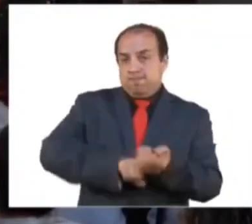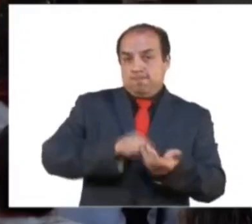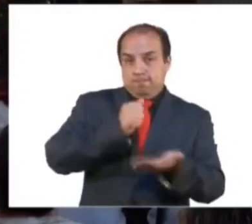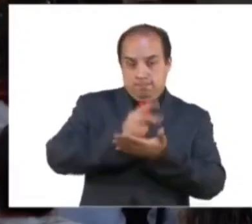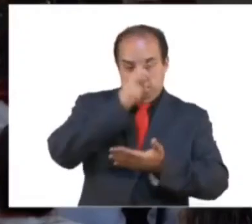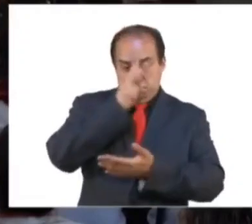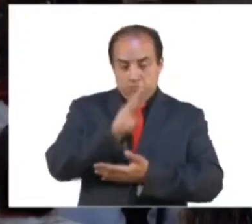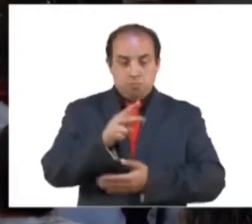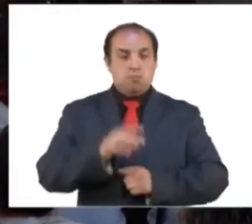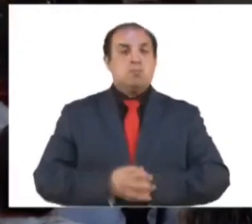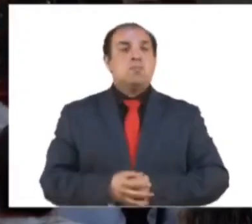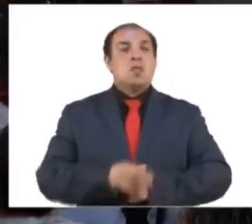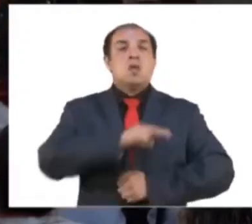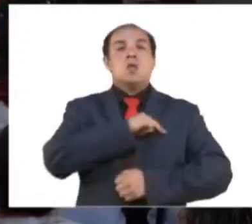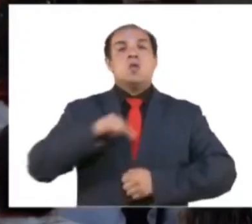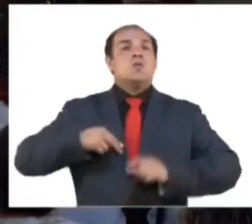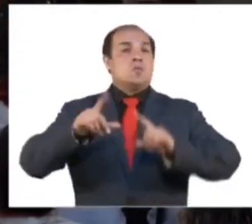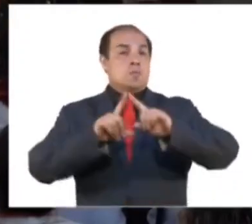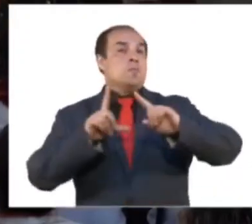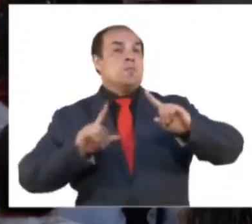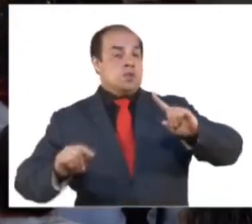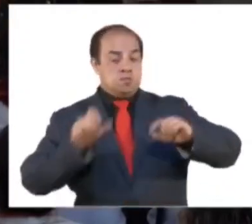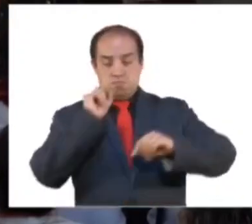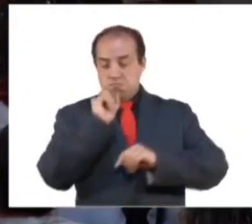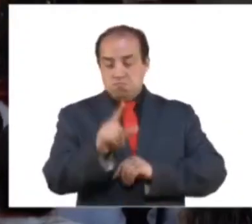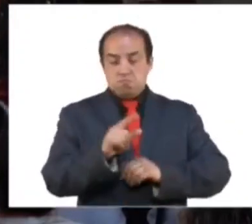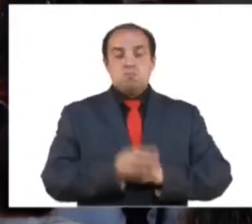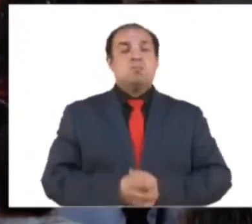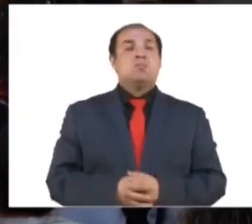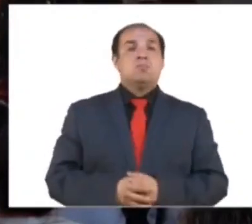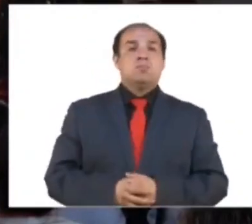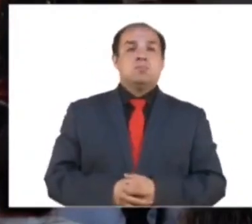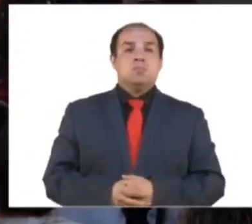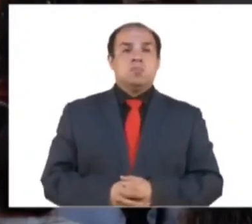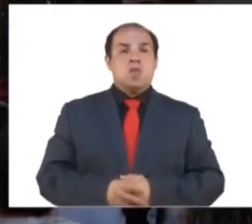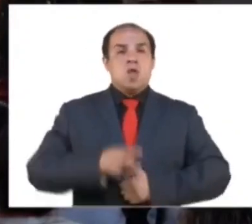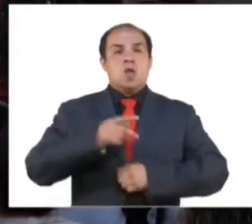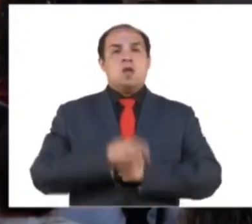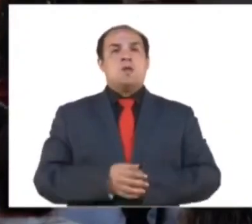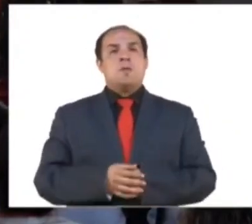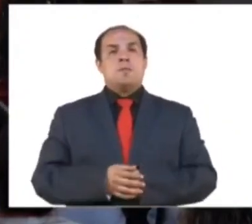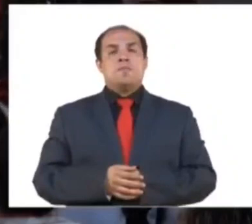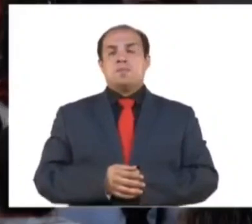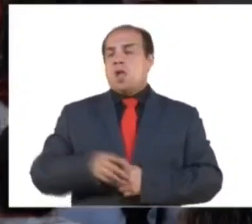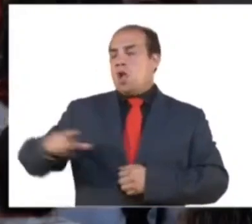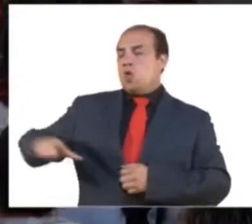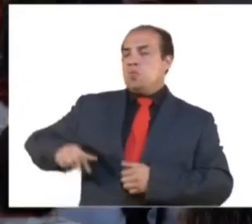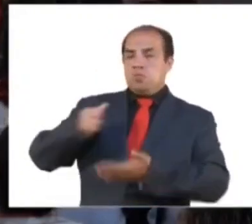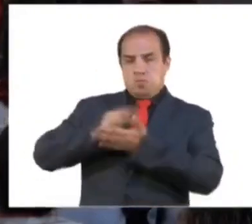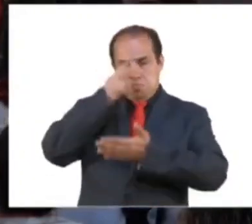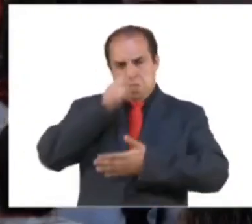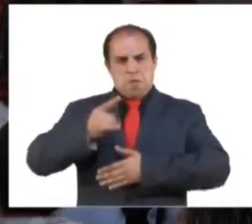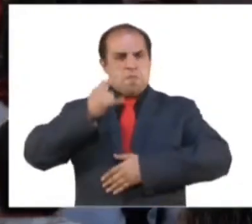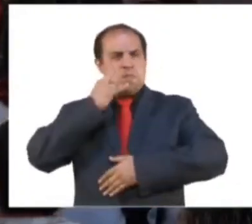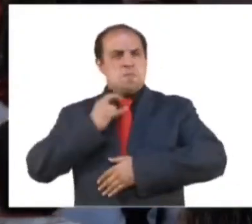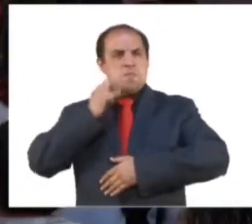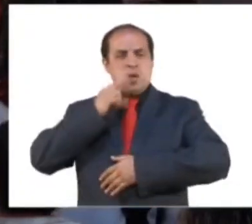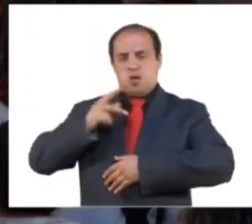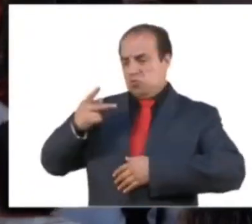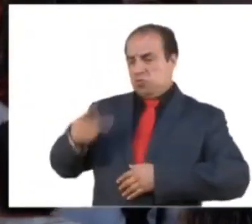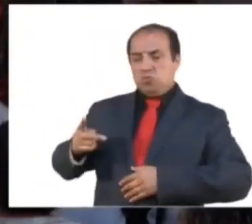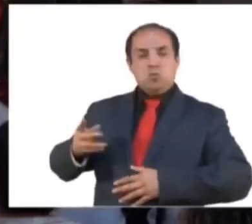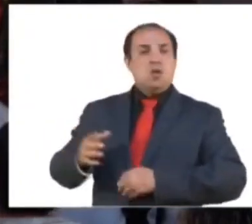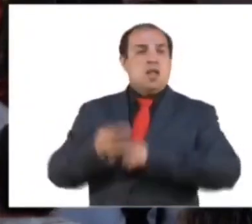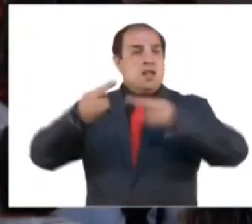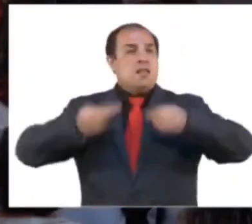por supuesto, de nuestro país. Sin duda, este esfuerzo que lleva a cabo el gobierno de la Ciudad de México